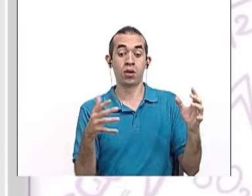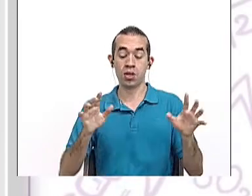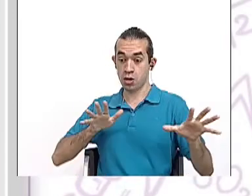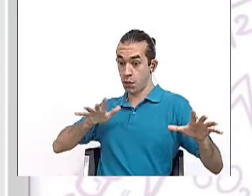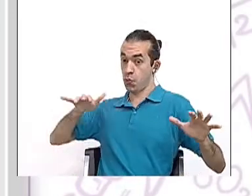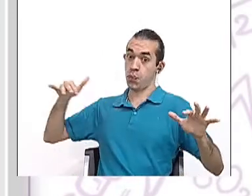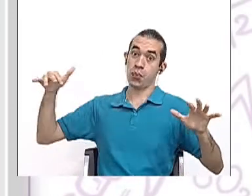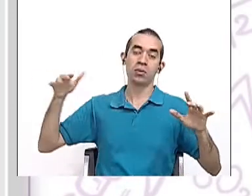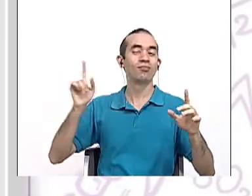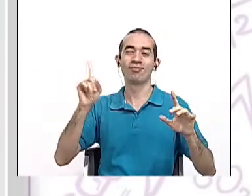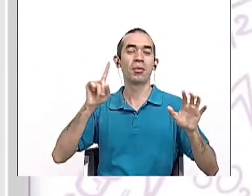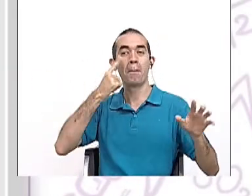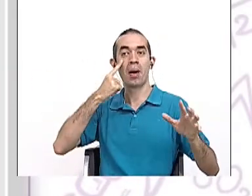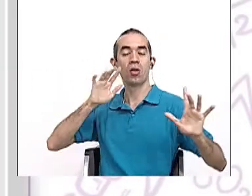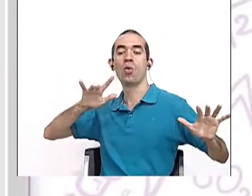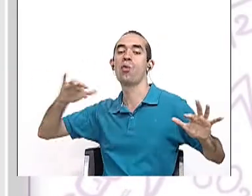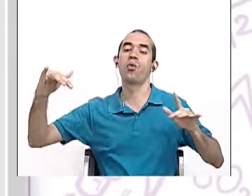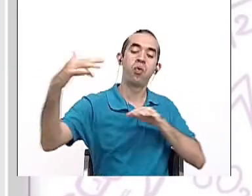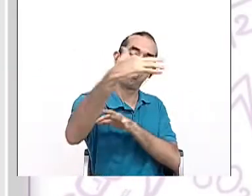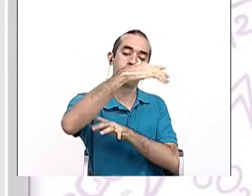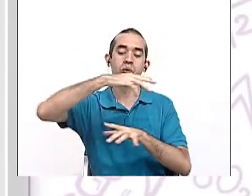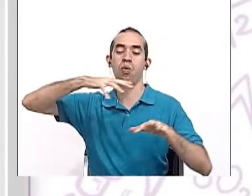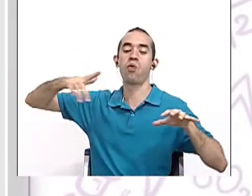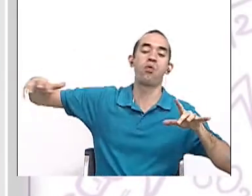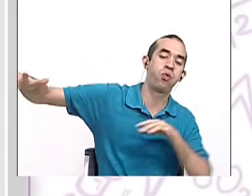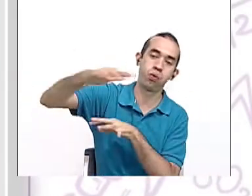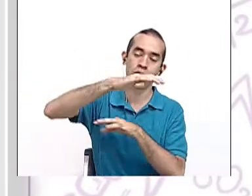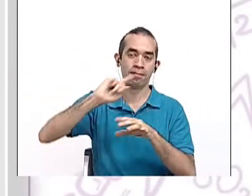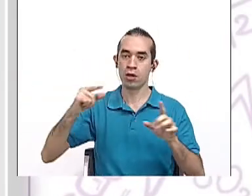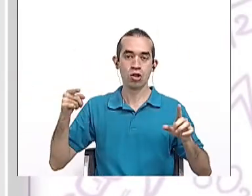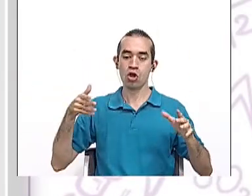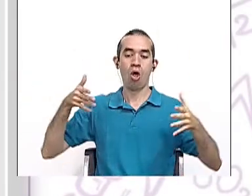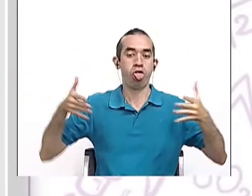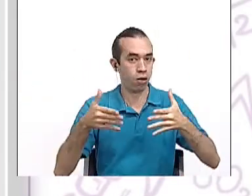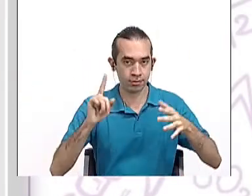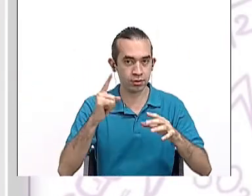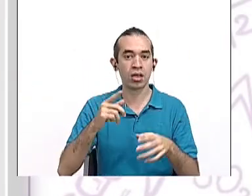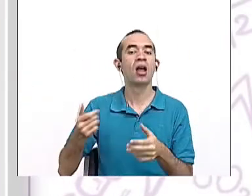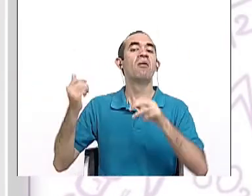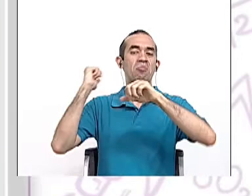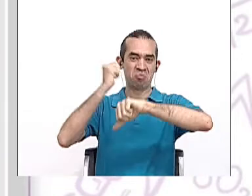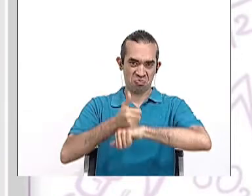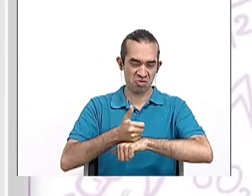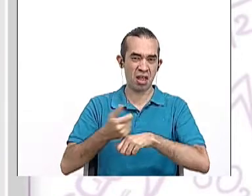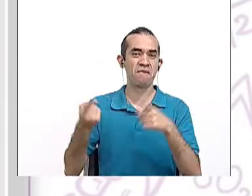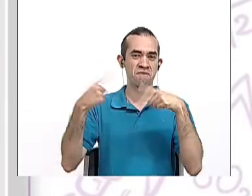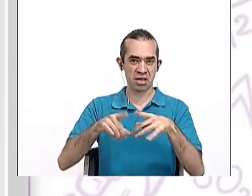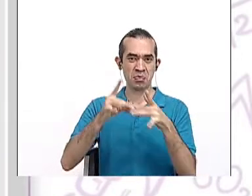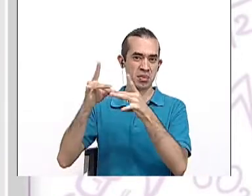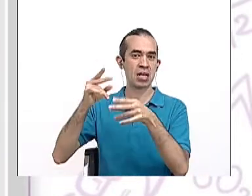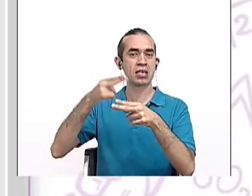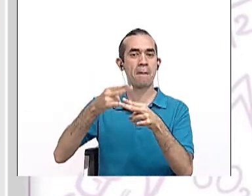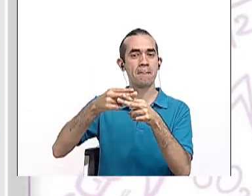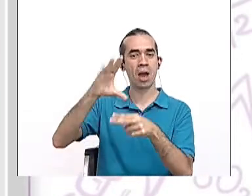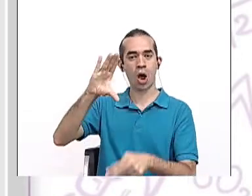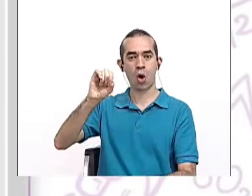manera directa, sino en una diagonal. Esto se debe al efecto Coriolis.